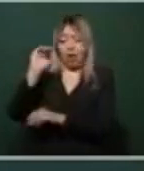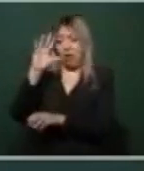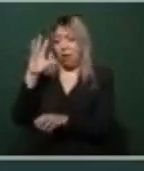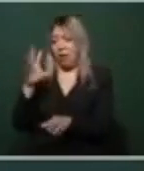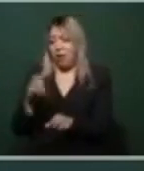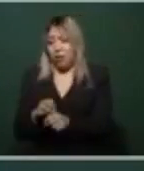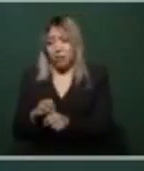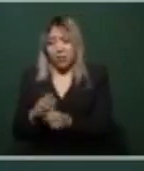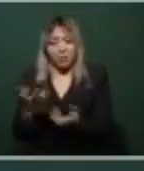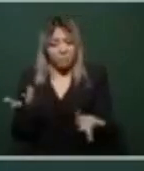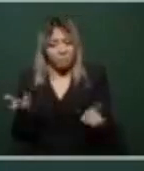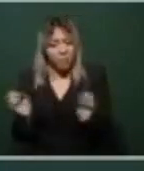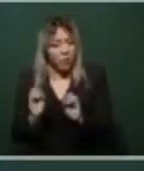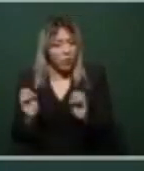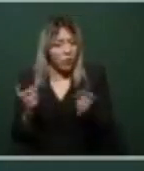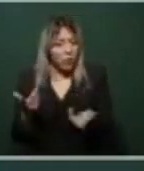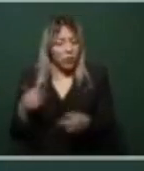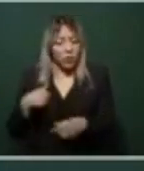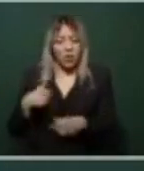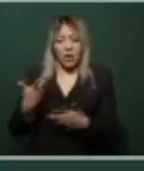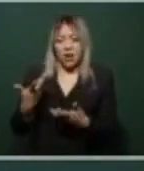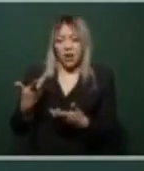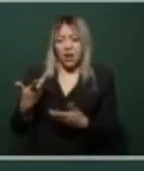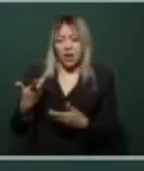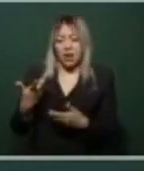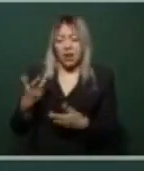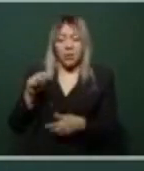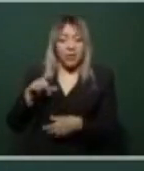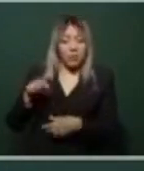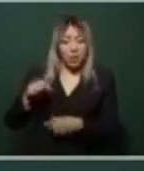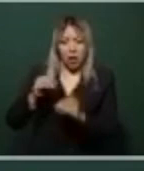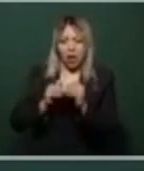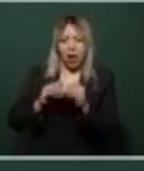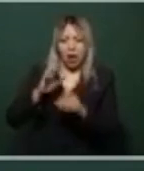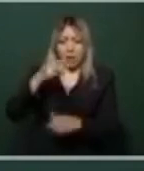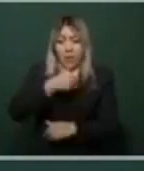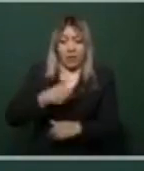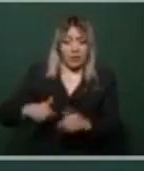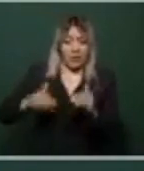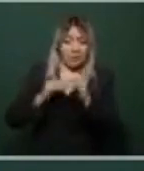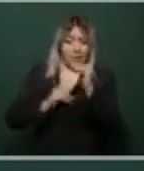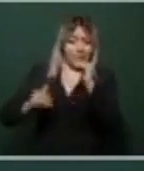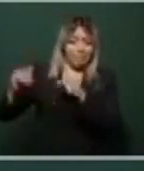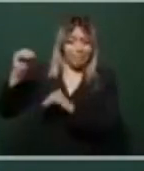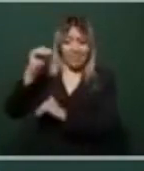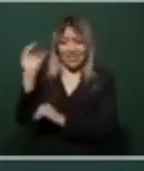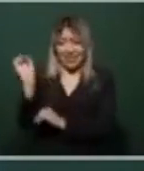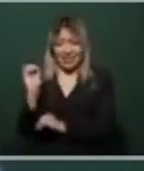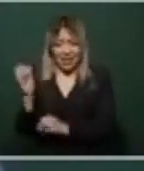no es el ejecutivo, el poder de los poderes. Ya